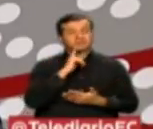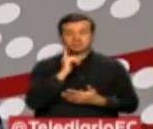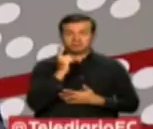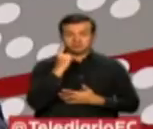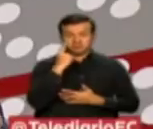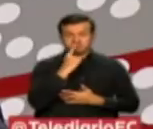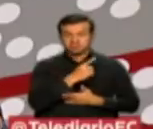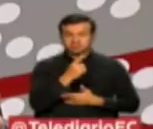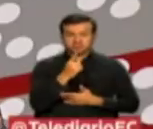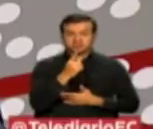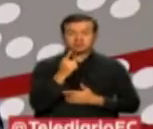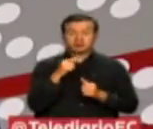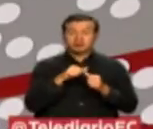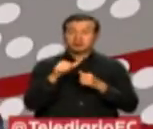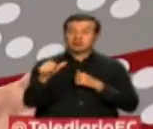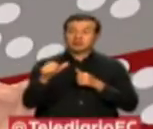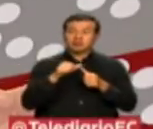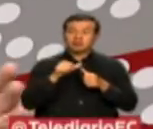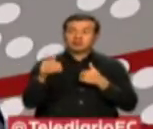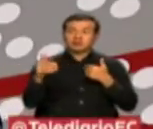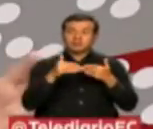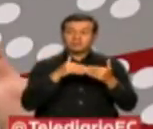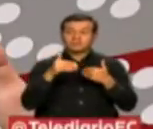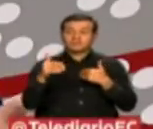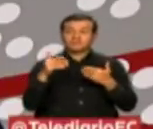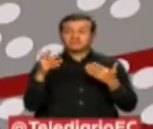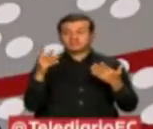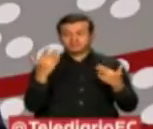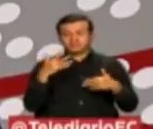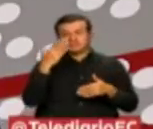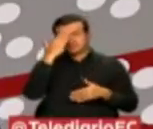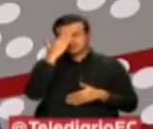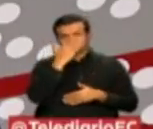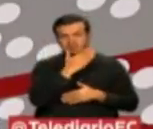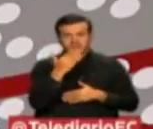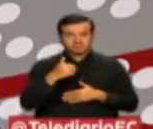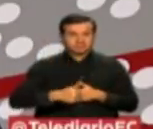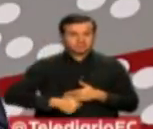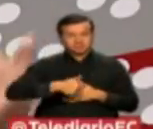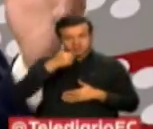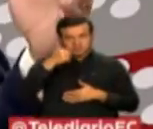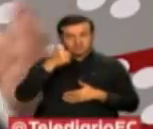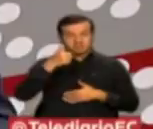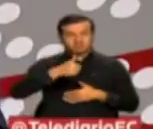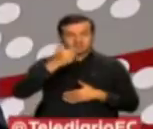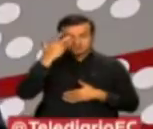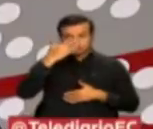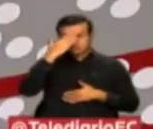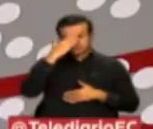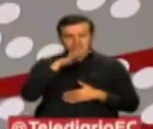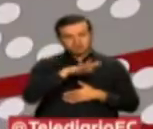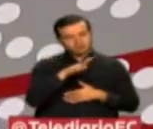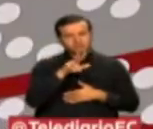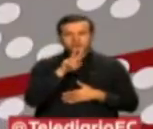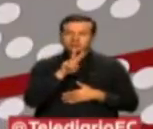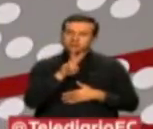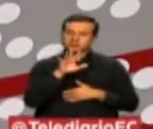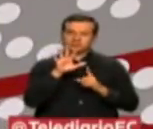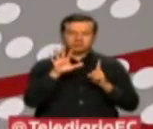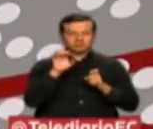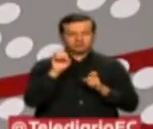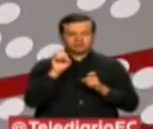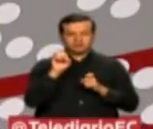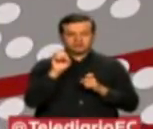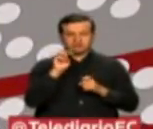que están a una distancia, como bien señaló el comandante, de cerca de unas 260